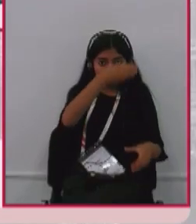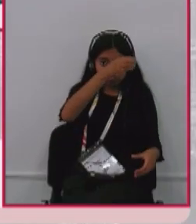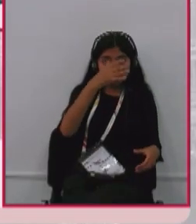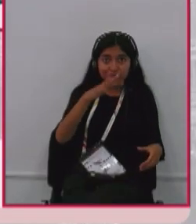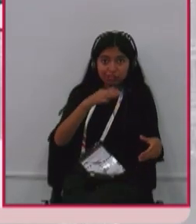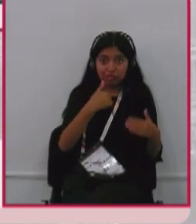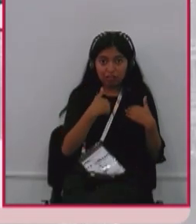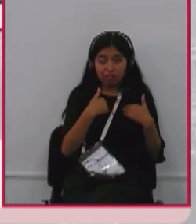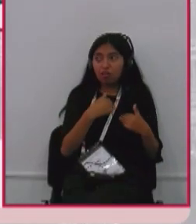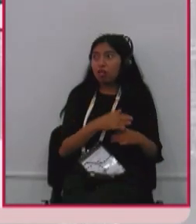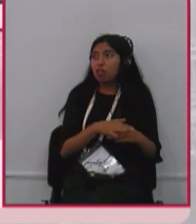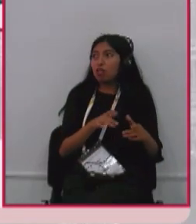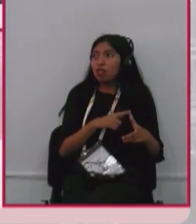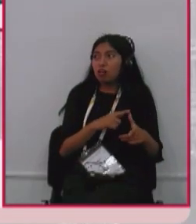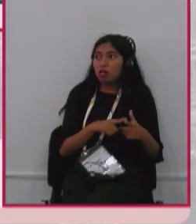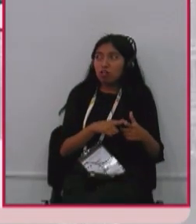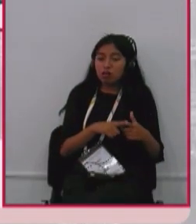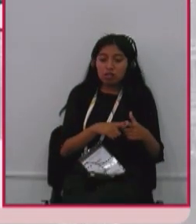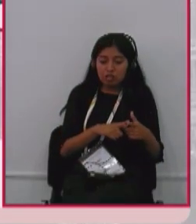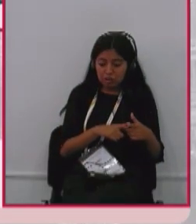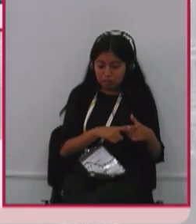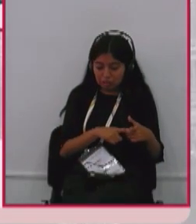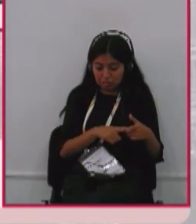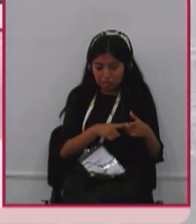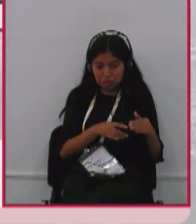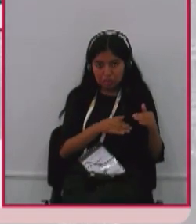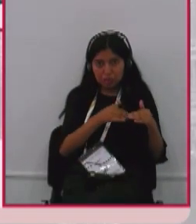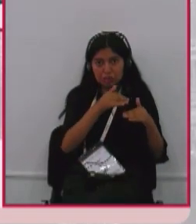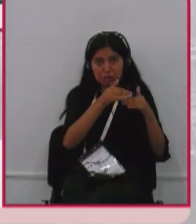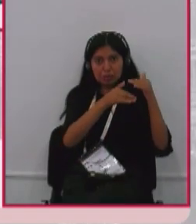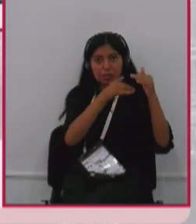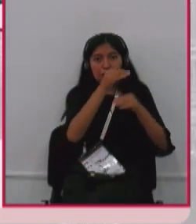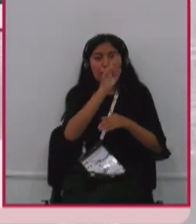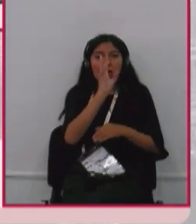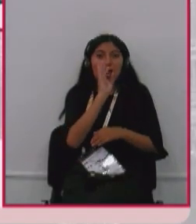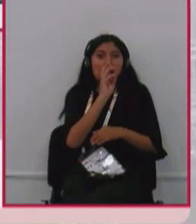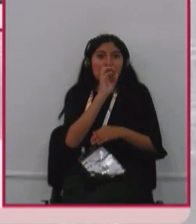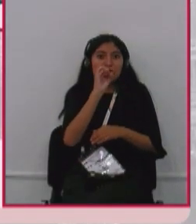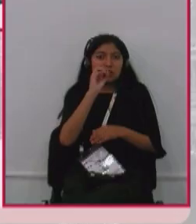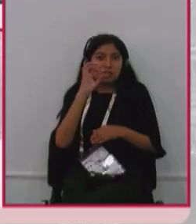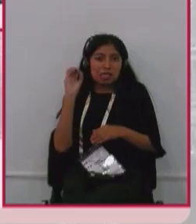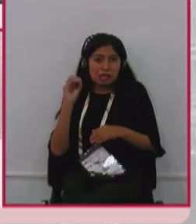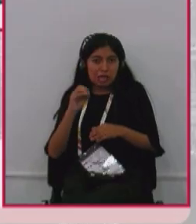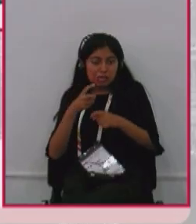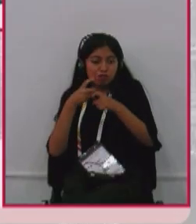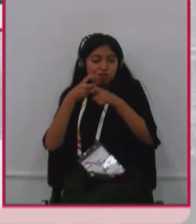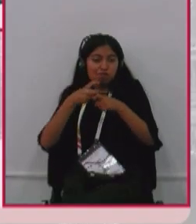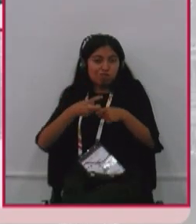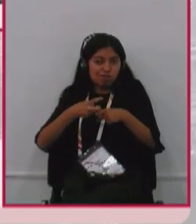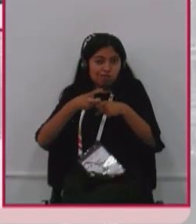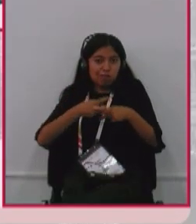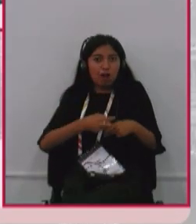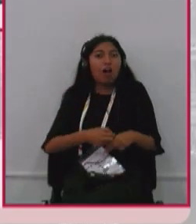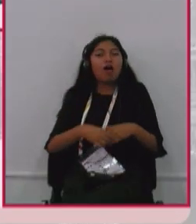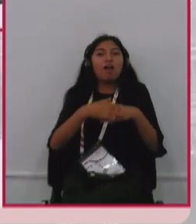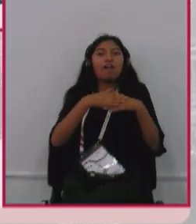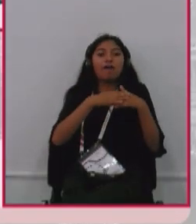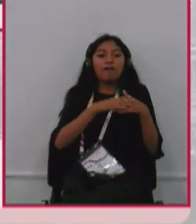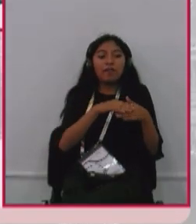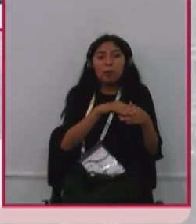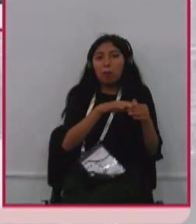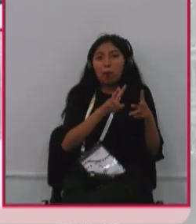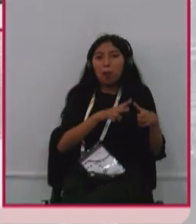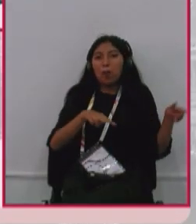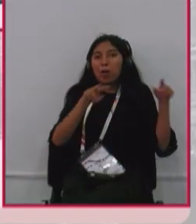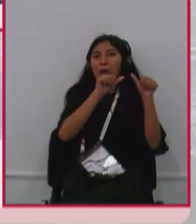implementadas. Entonces permitieron aumentar la producción de 400 a 600 toneladas por hora y manteniendo los valores de recuperación que